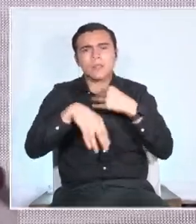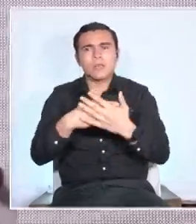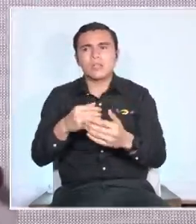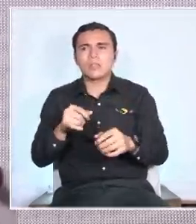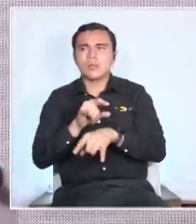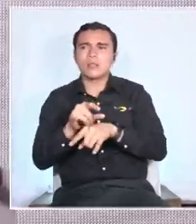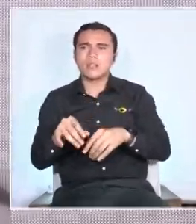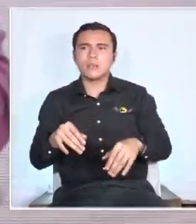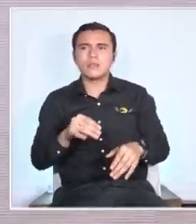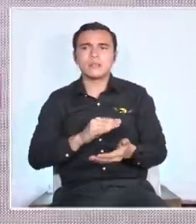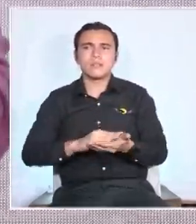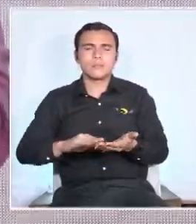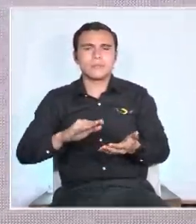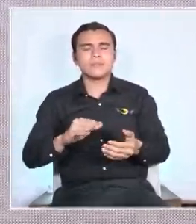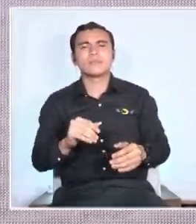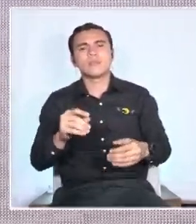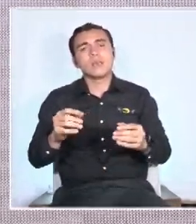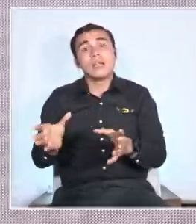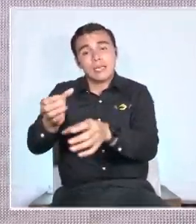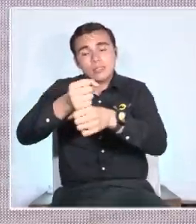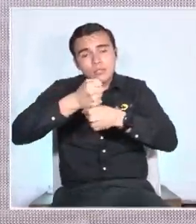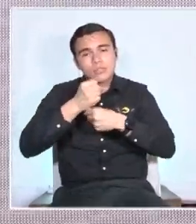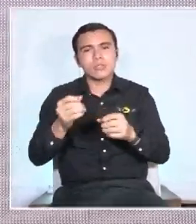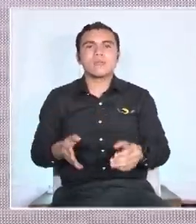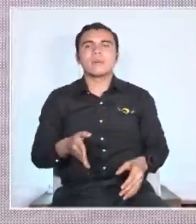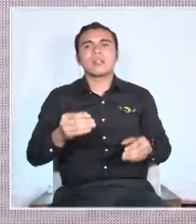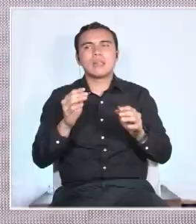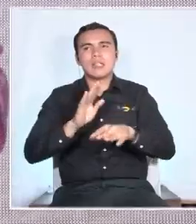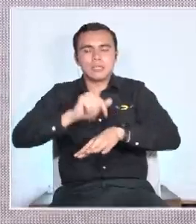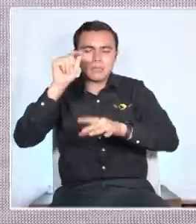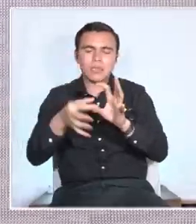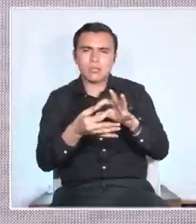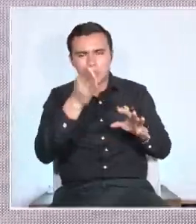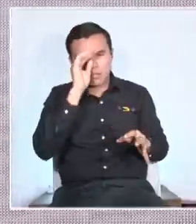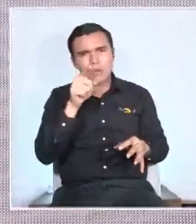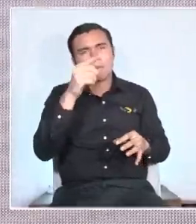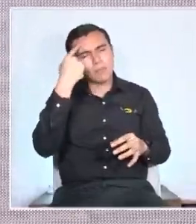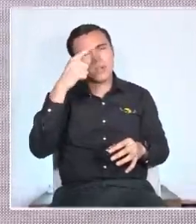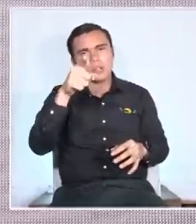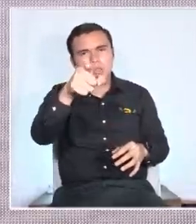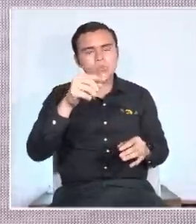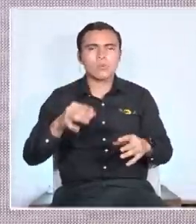sobre su vida y usted pueda alcanzar el llamado de Dios en su vida. Aleluya.